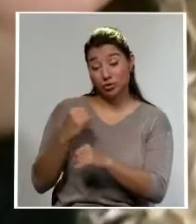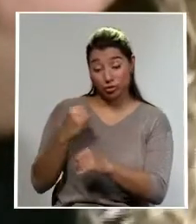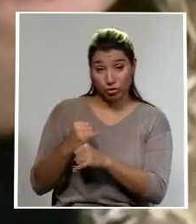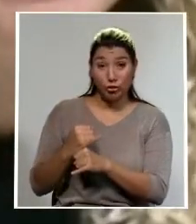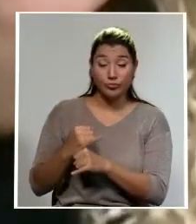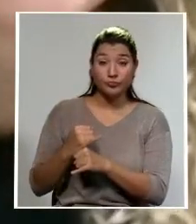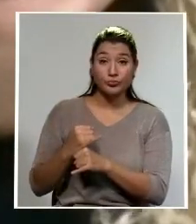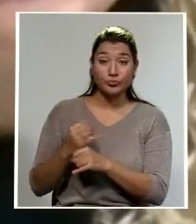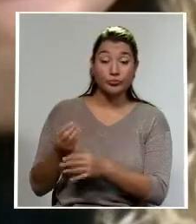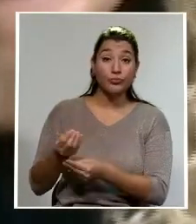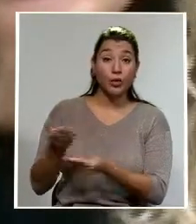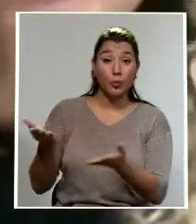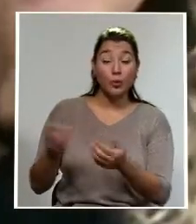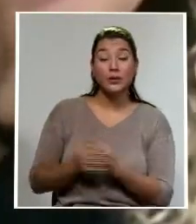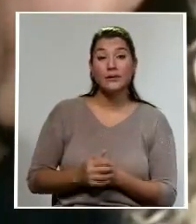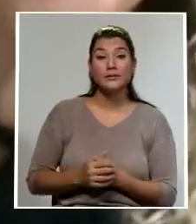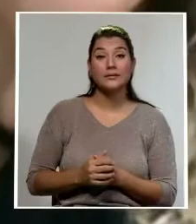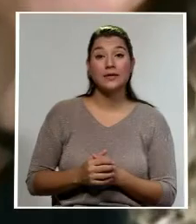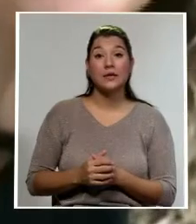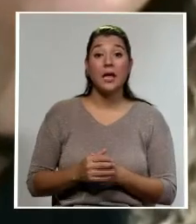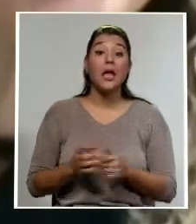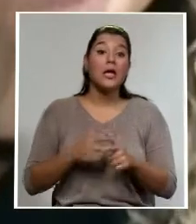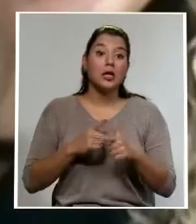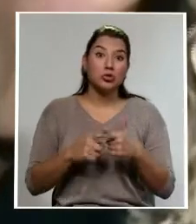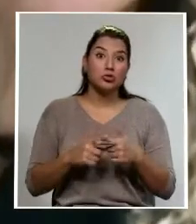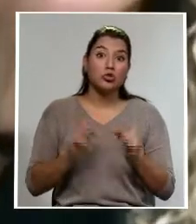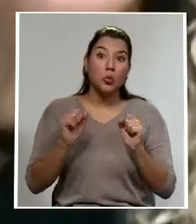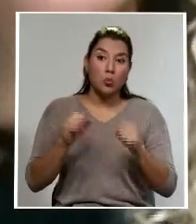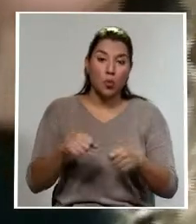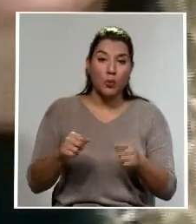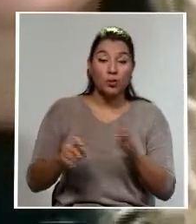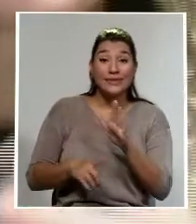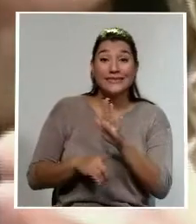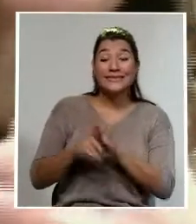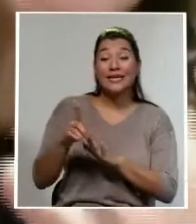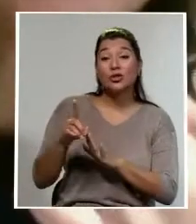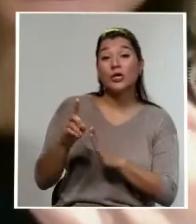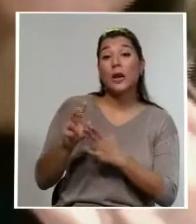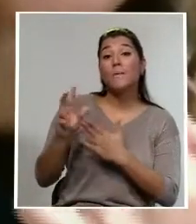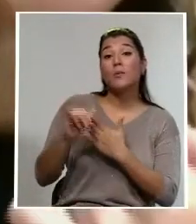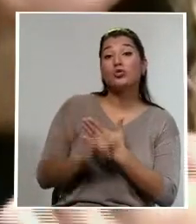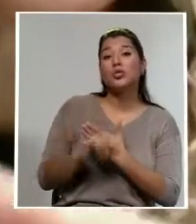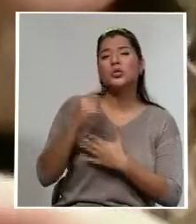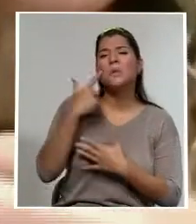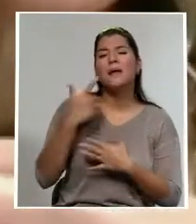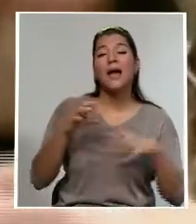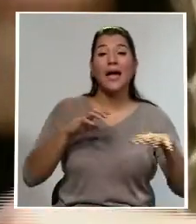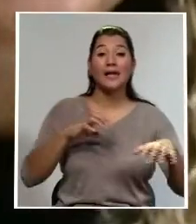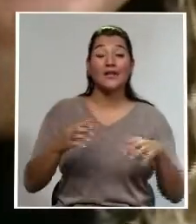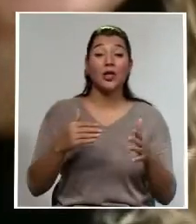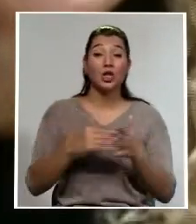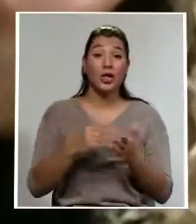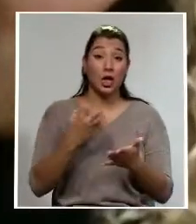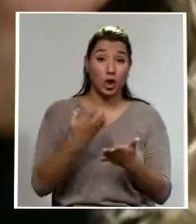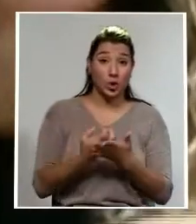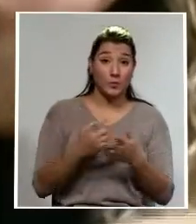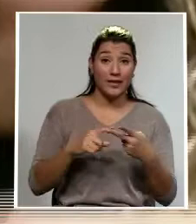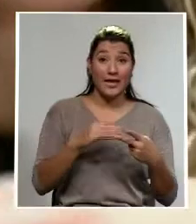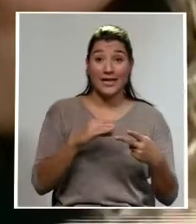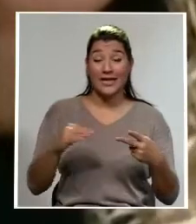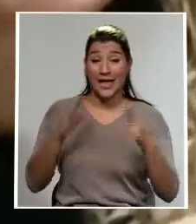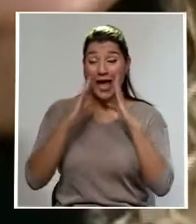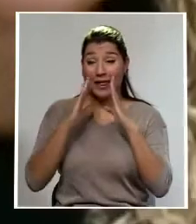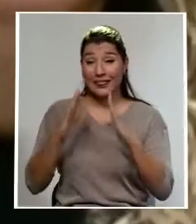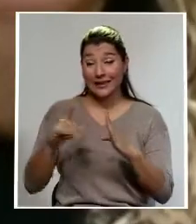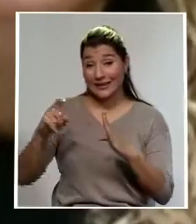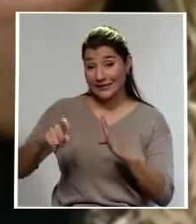descentralizadas o el mismo gobierno central, podamos impulsar proyectos que vienen a reactivar la economía y vienen a atender necesidades puntuales. Yo